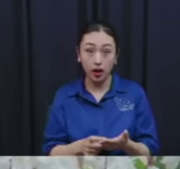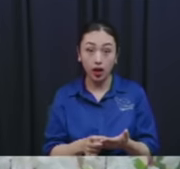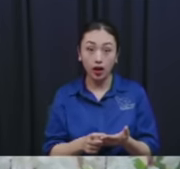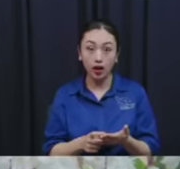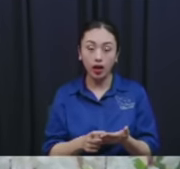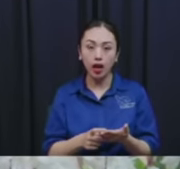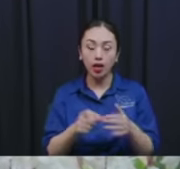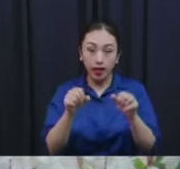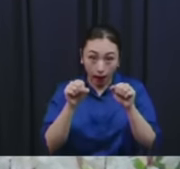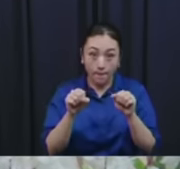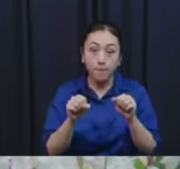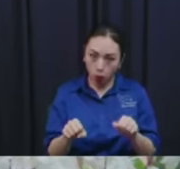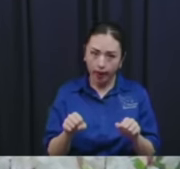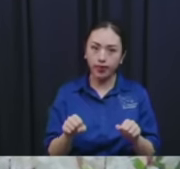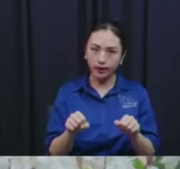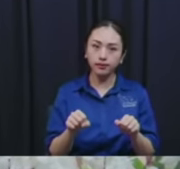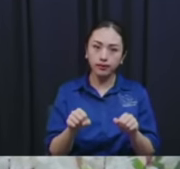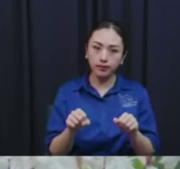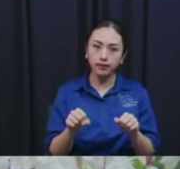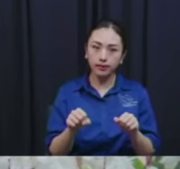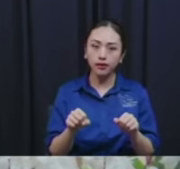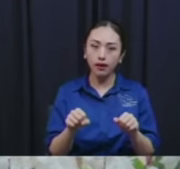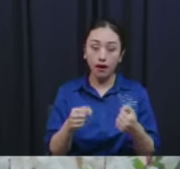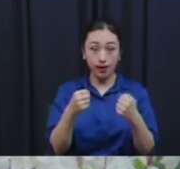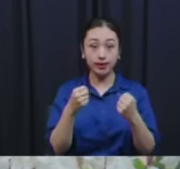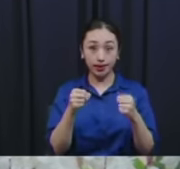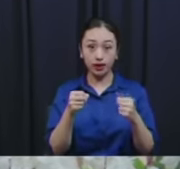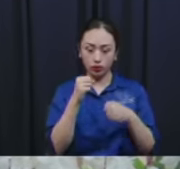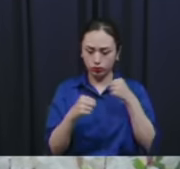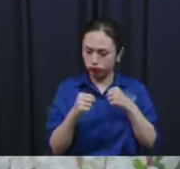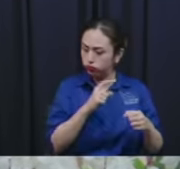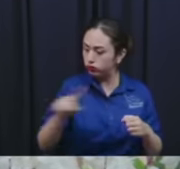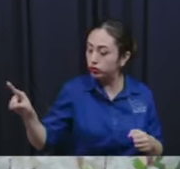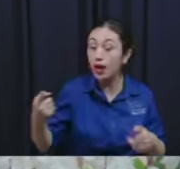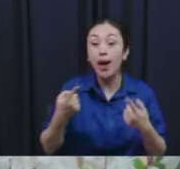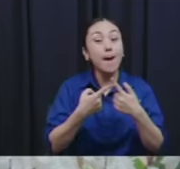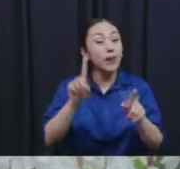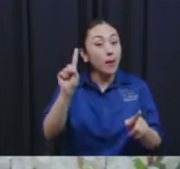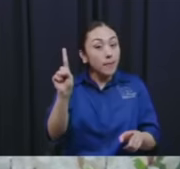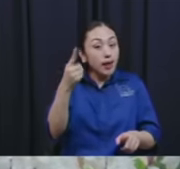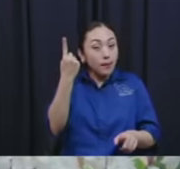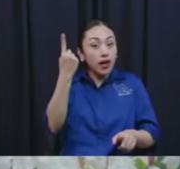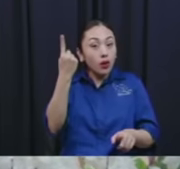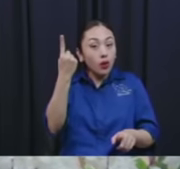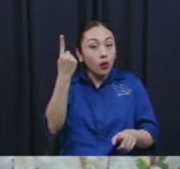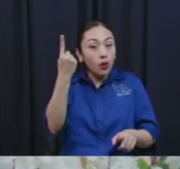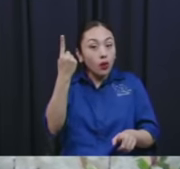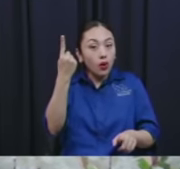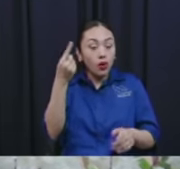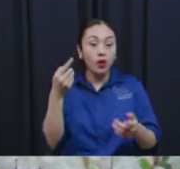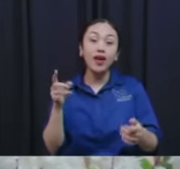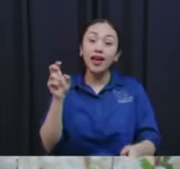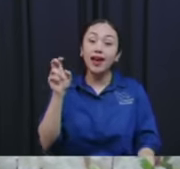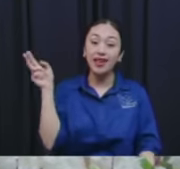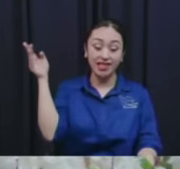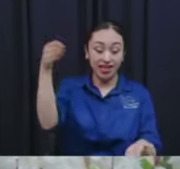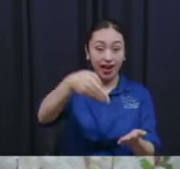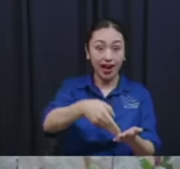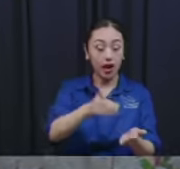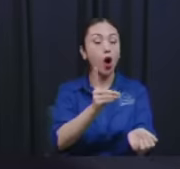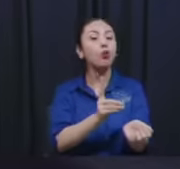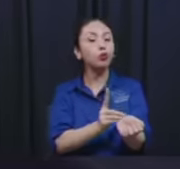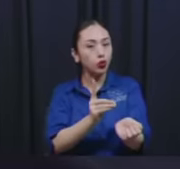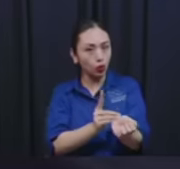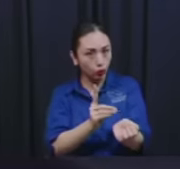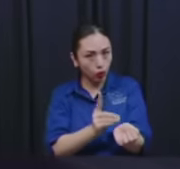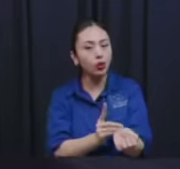todo y primero tendrían que ir con un médico el médico les tendría que decir hasta dónde pueden y lo que no pueden hacer Pues